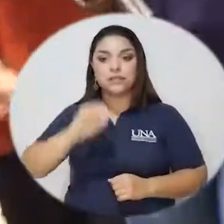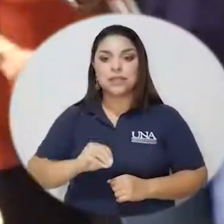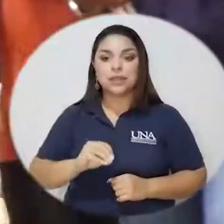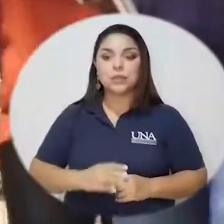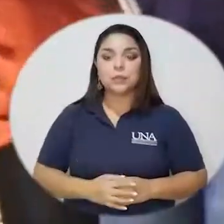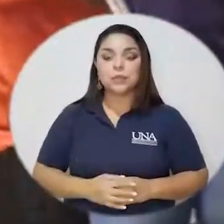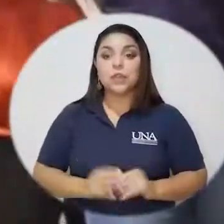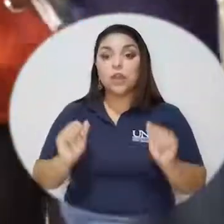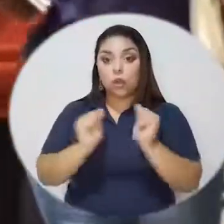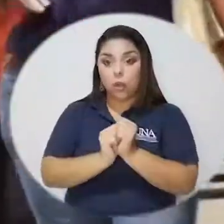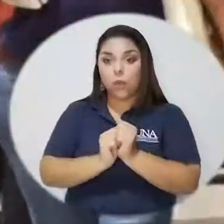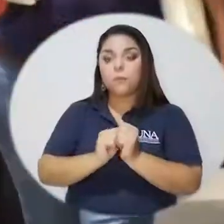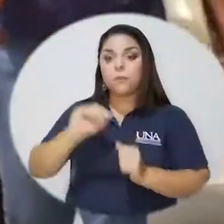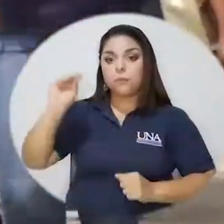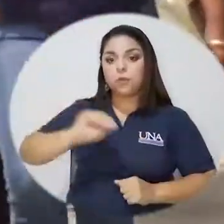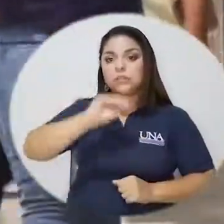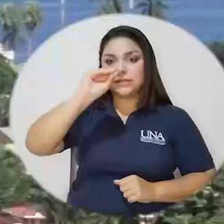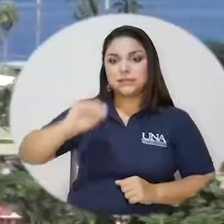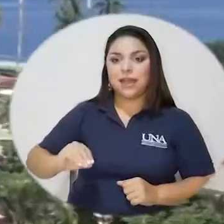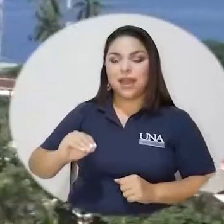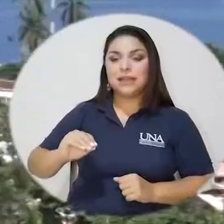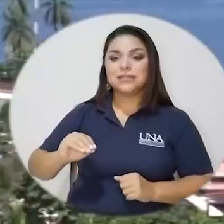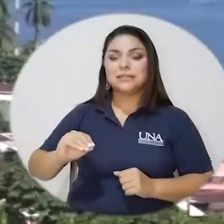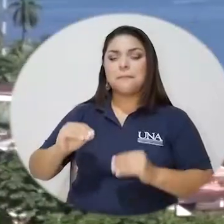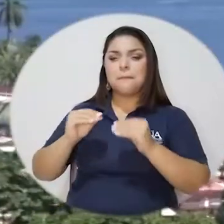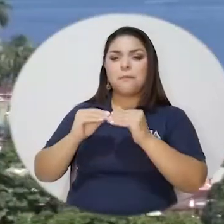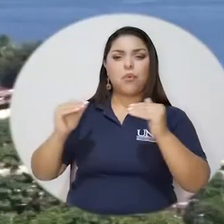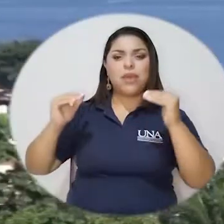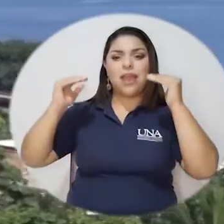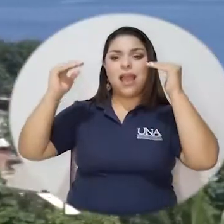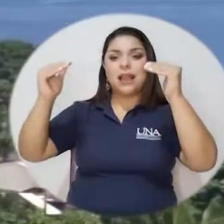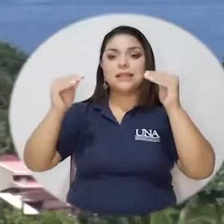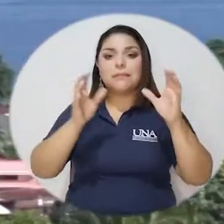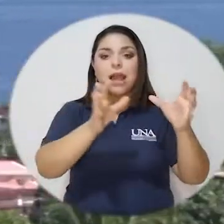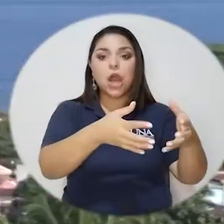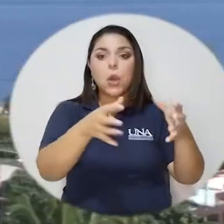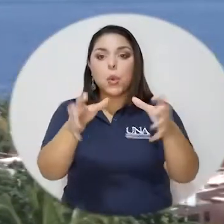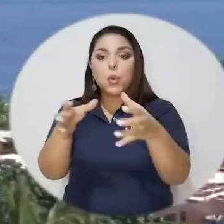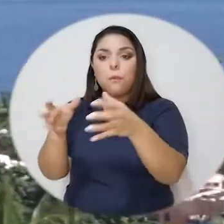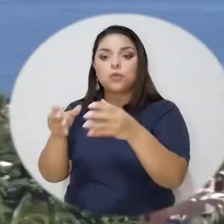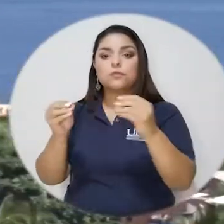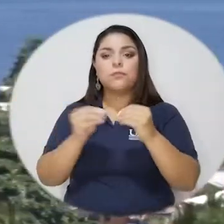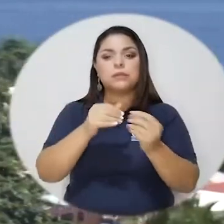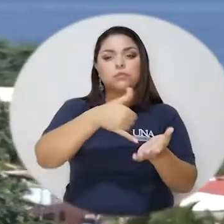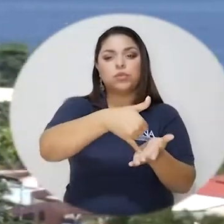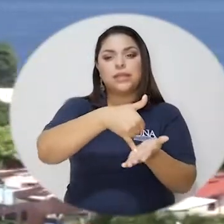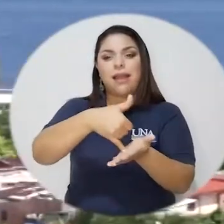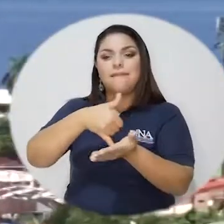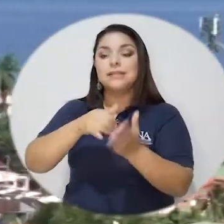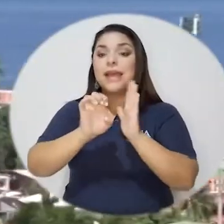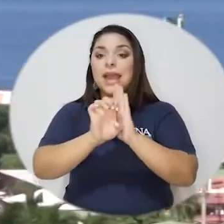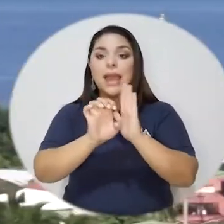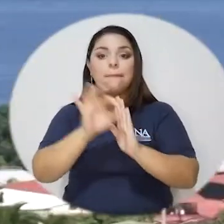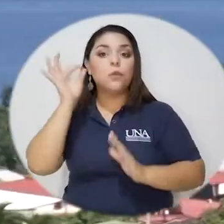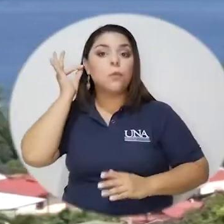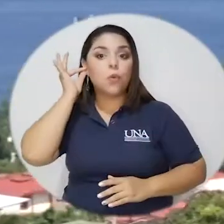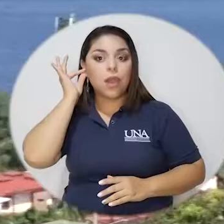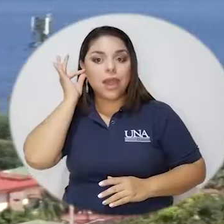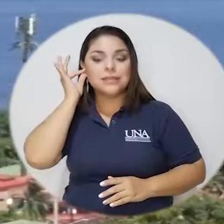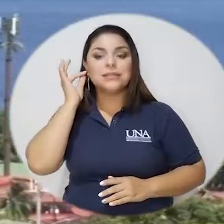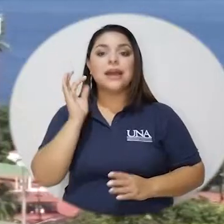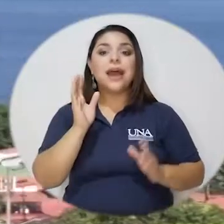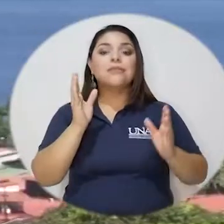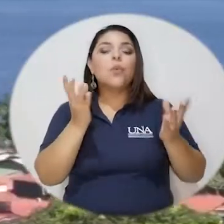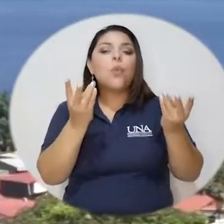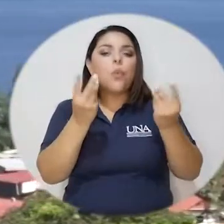20%, con tasas más altas para los grupos más vulnerables, como por ejemplo las mujeres, que